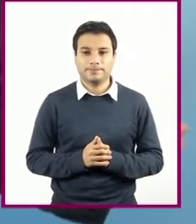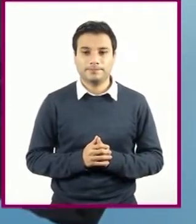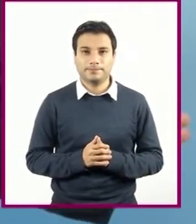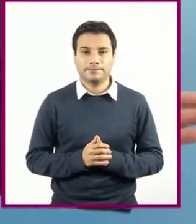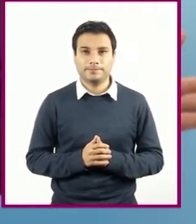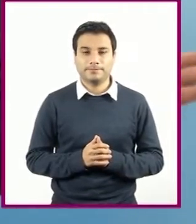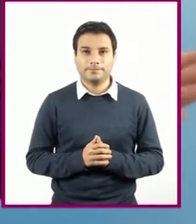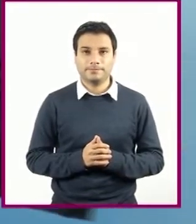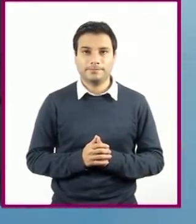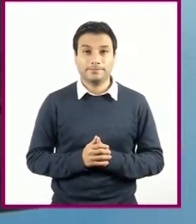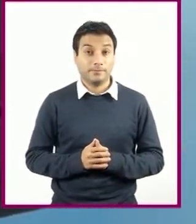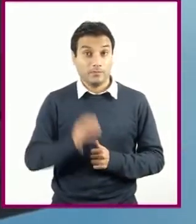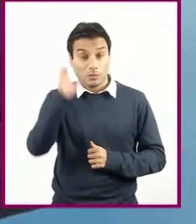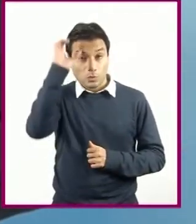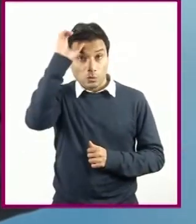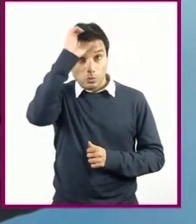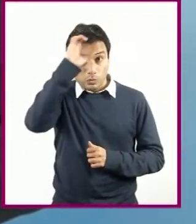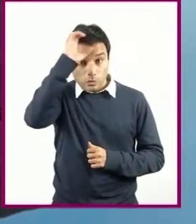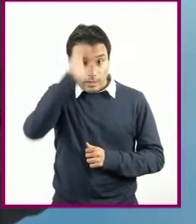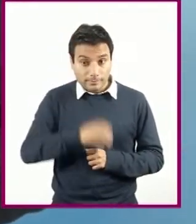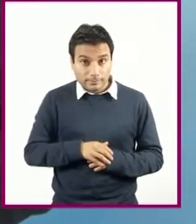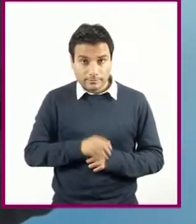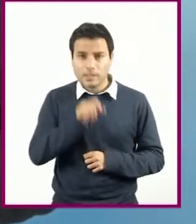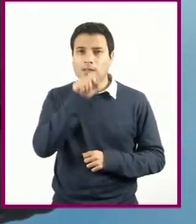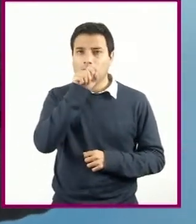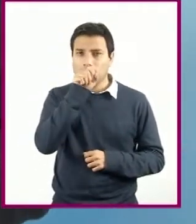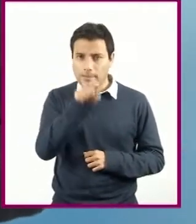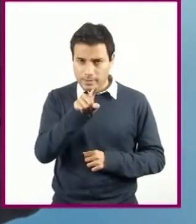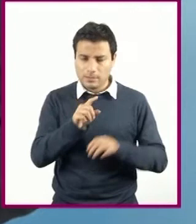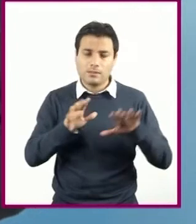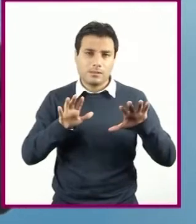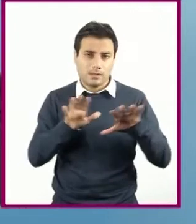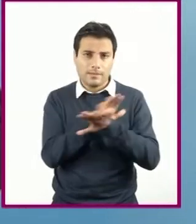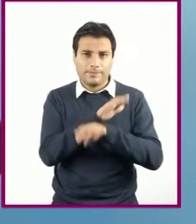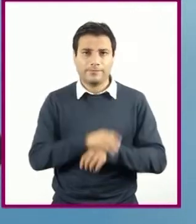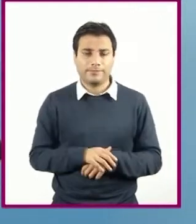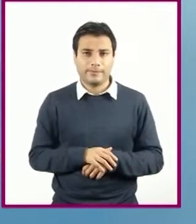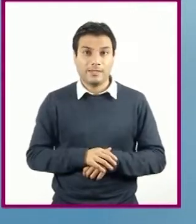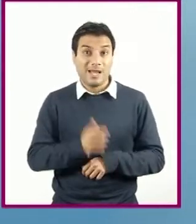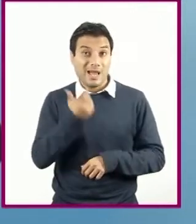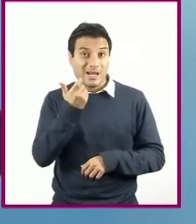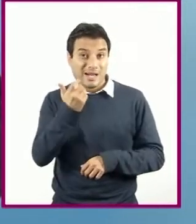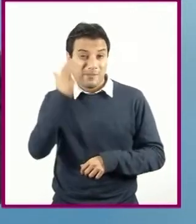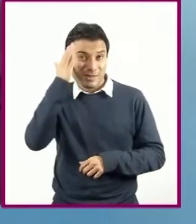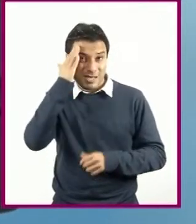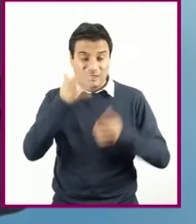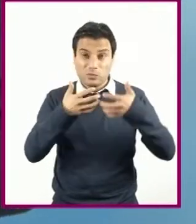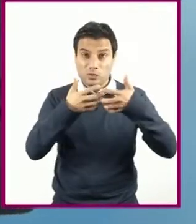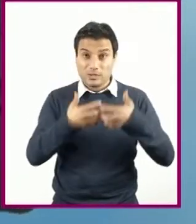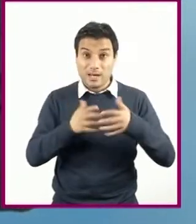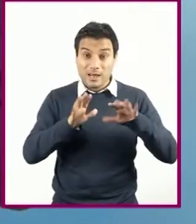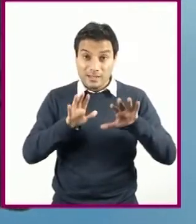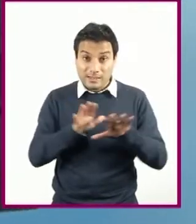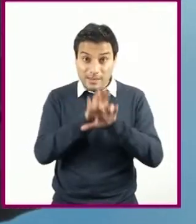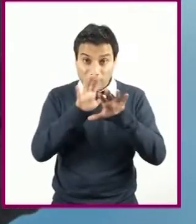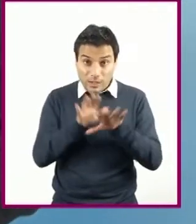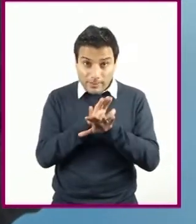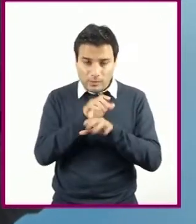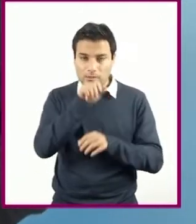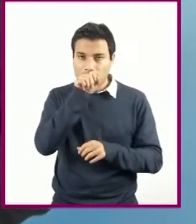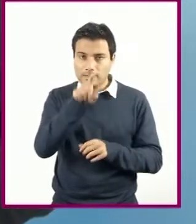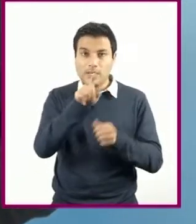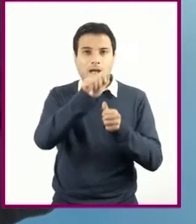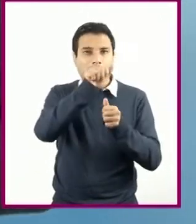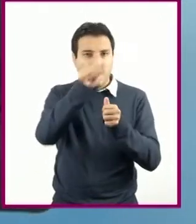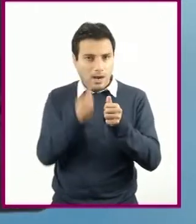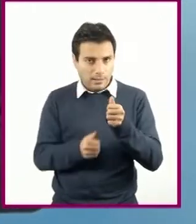La cultura no se quedó atrás y junto con el avance del capitalismo industrial, el arte experimentó cambios sustanciales que